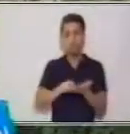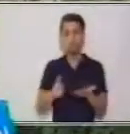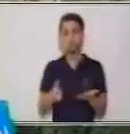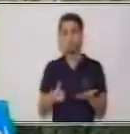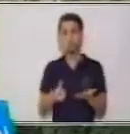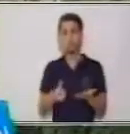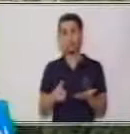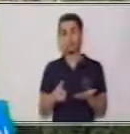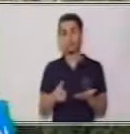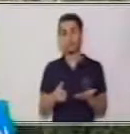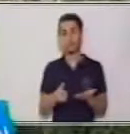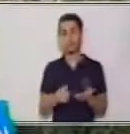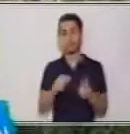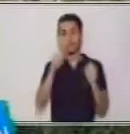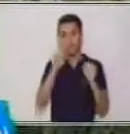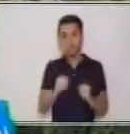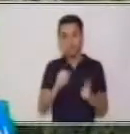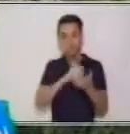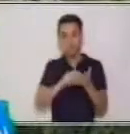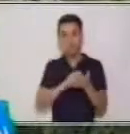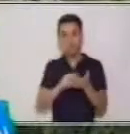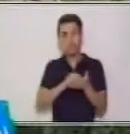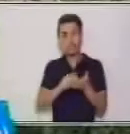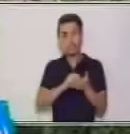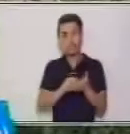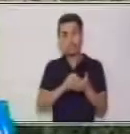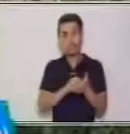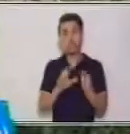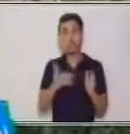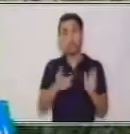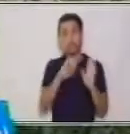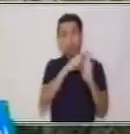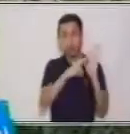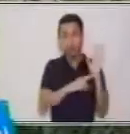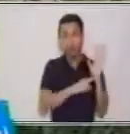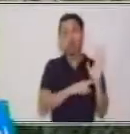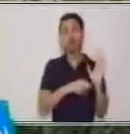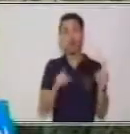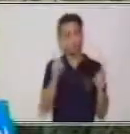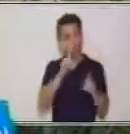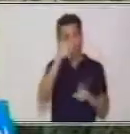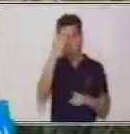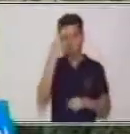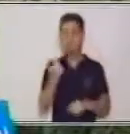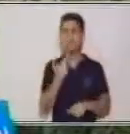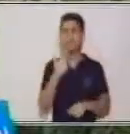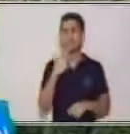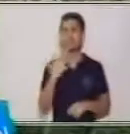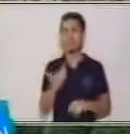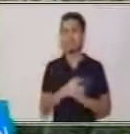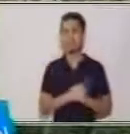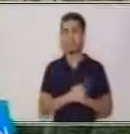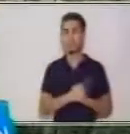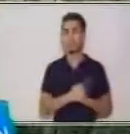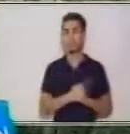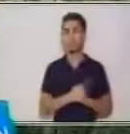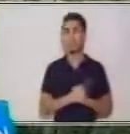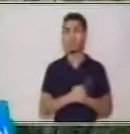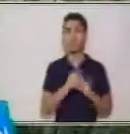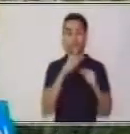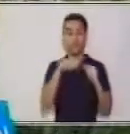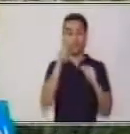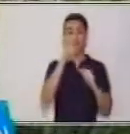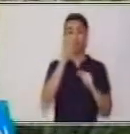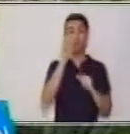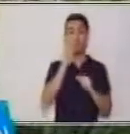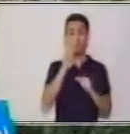de escribir la regla para que no se te olvide. La regla dice así: el cuadrado